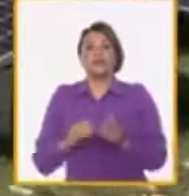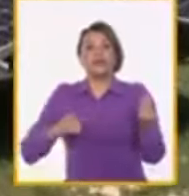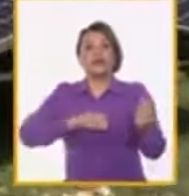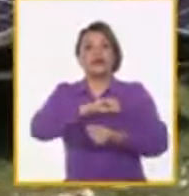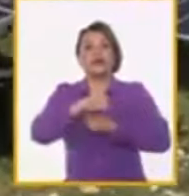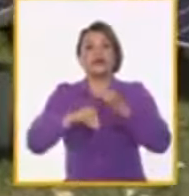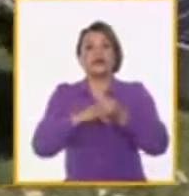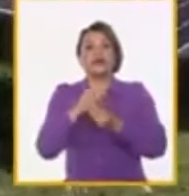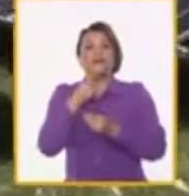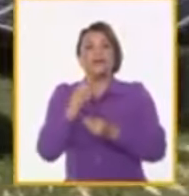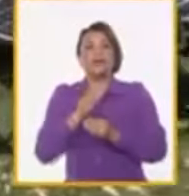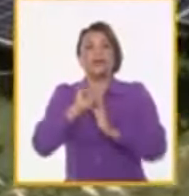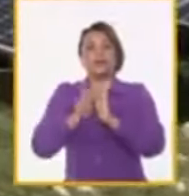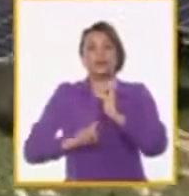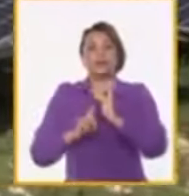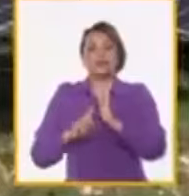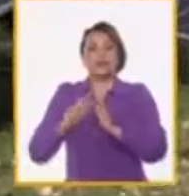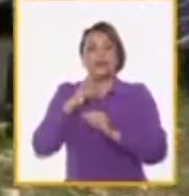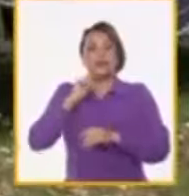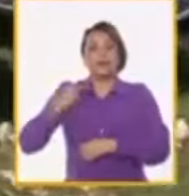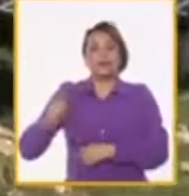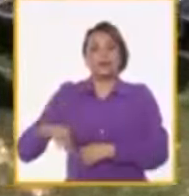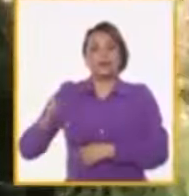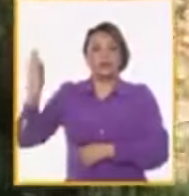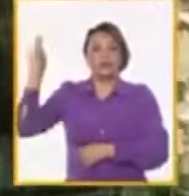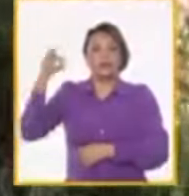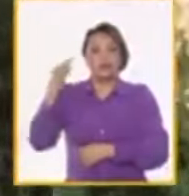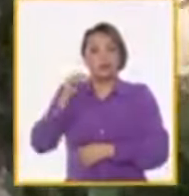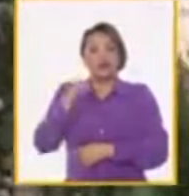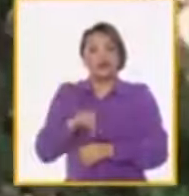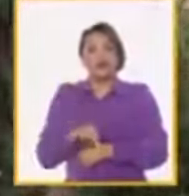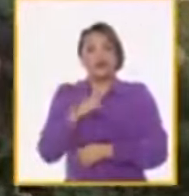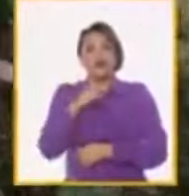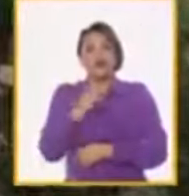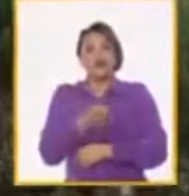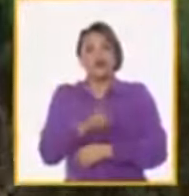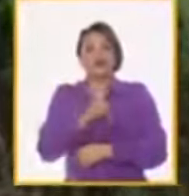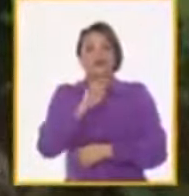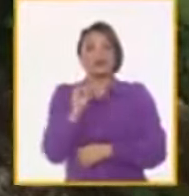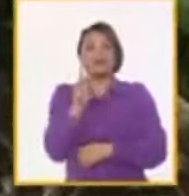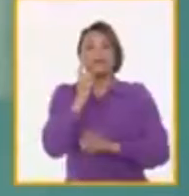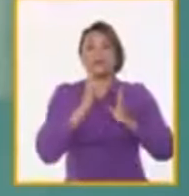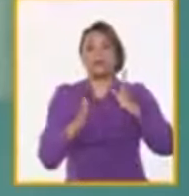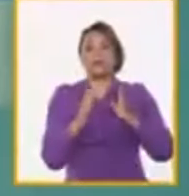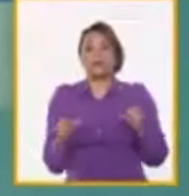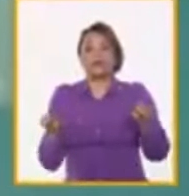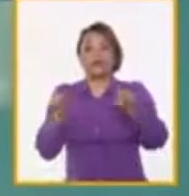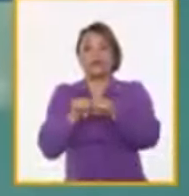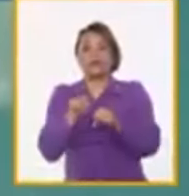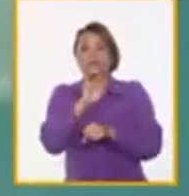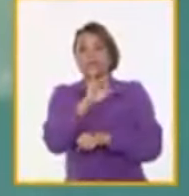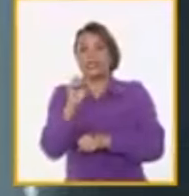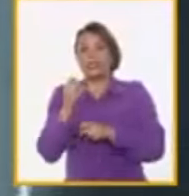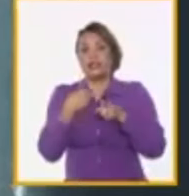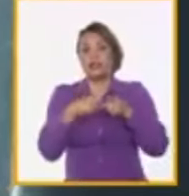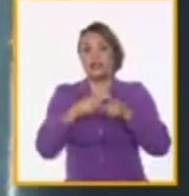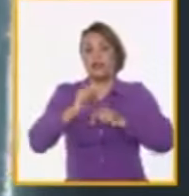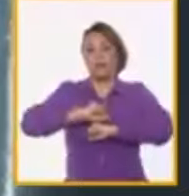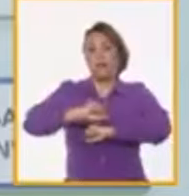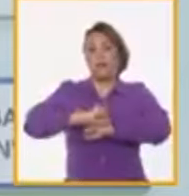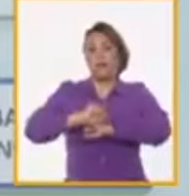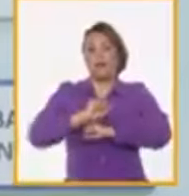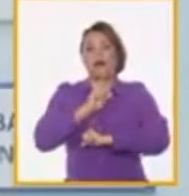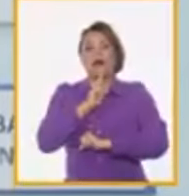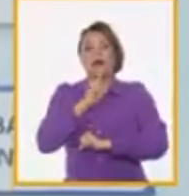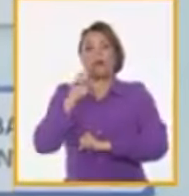en el sistema de acueducto de la empresa Aguas Turquino prevé en una primera etapa la instalación de 70 equipos de bombeo por energía